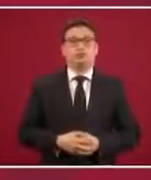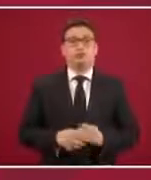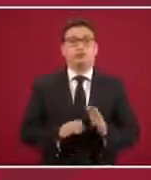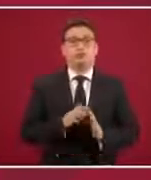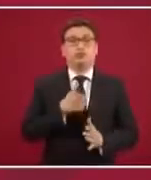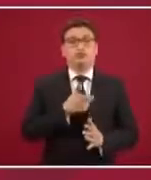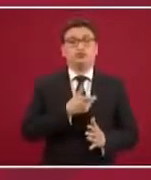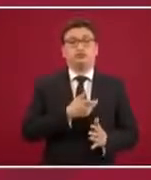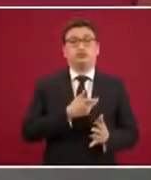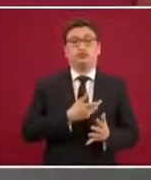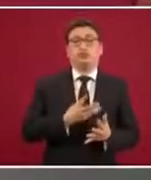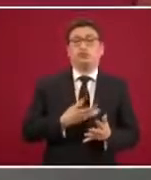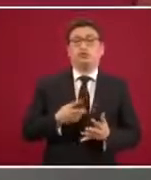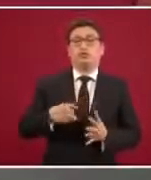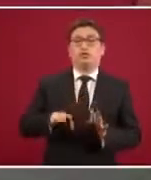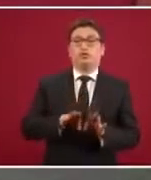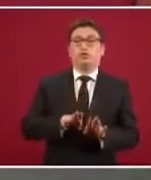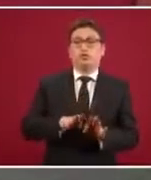dinero de las remesas,